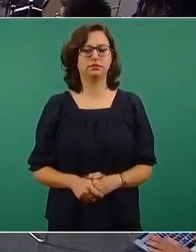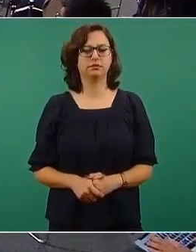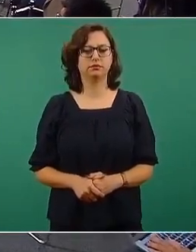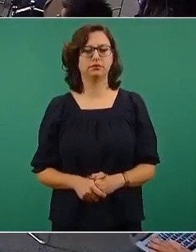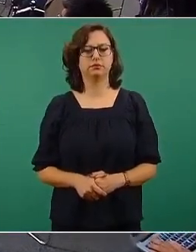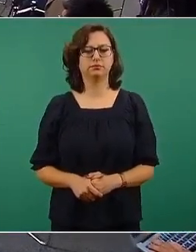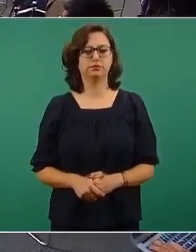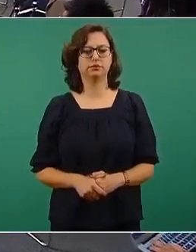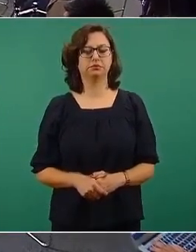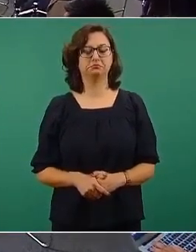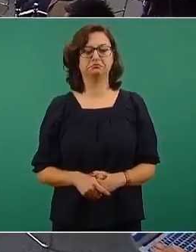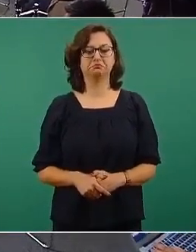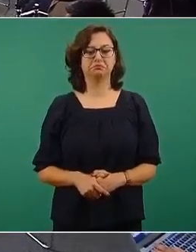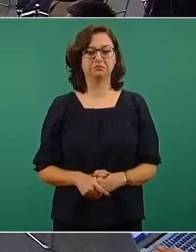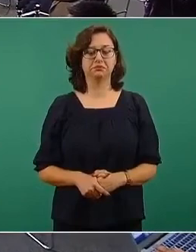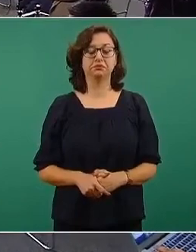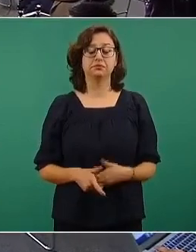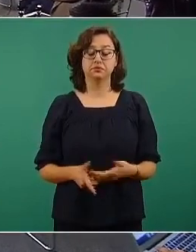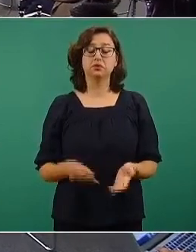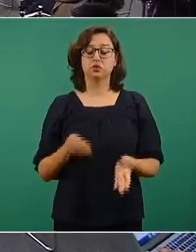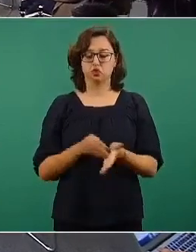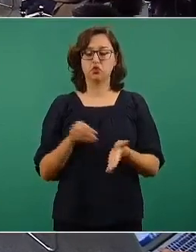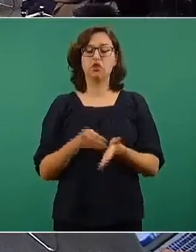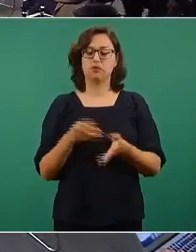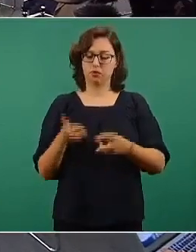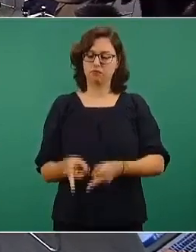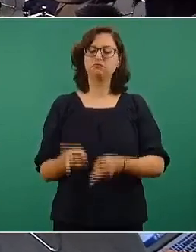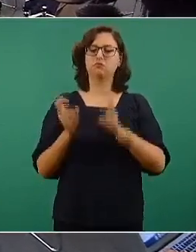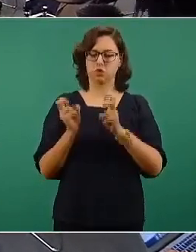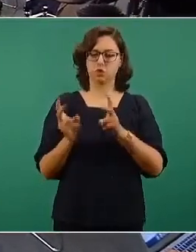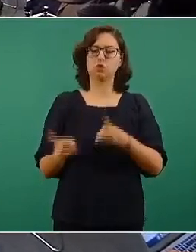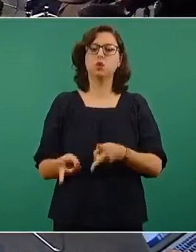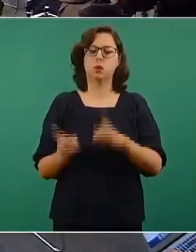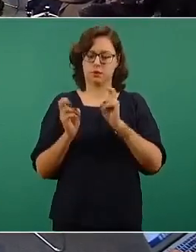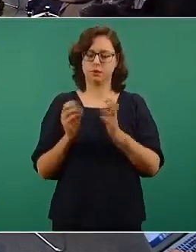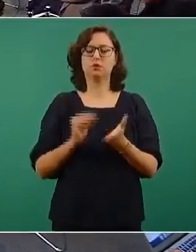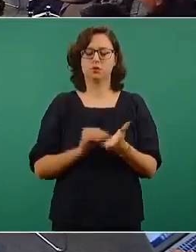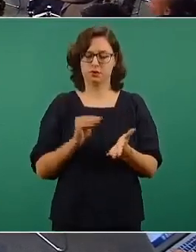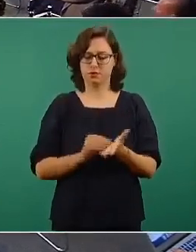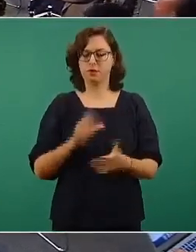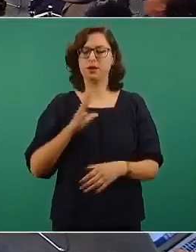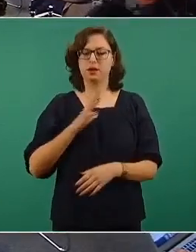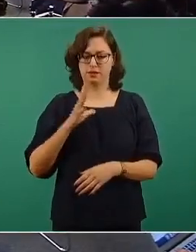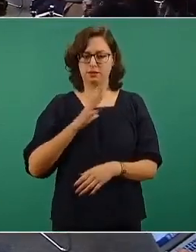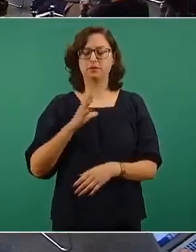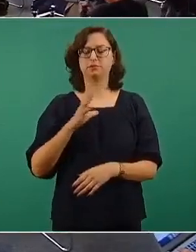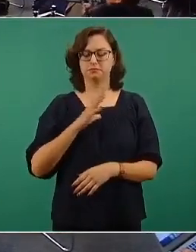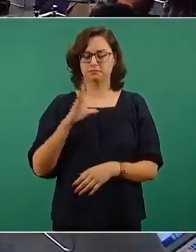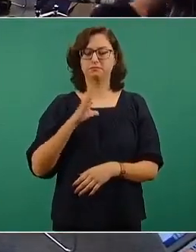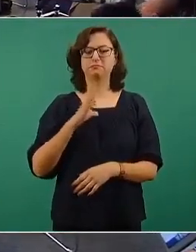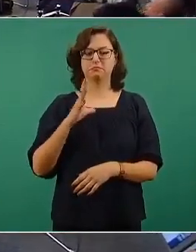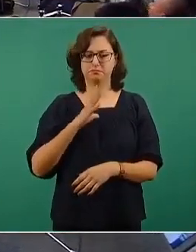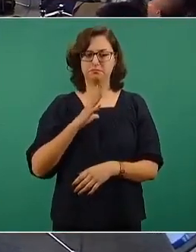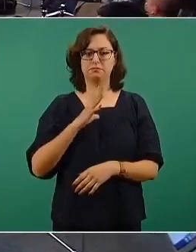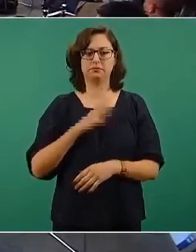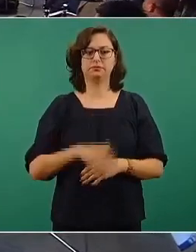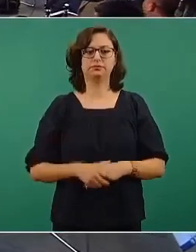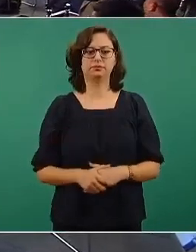Esto es lo que cerró. O sea, por lo que tú estás preguntando. Todavía.